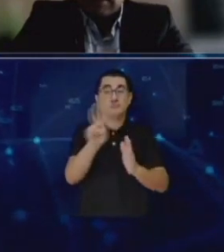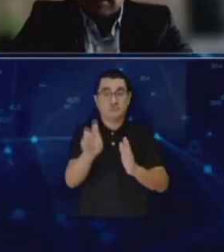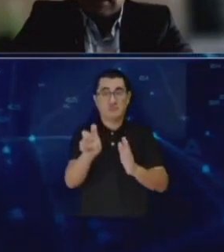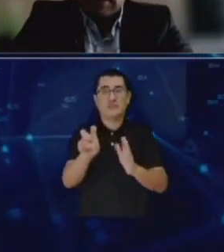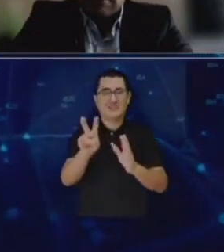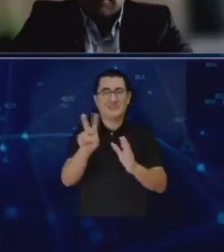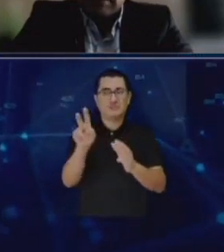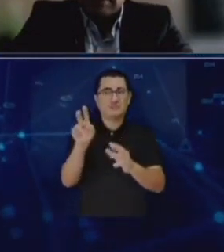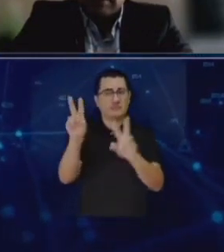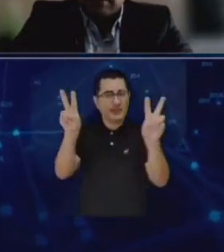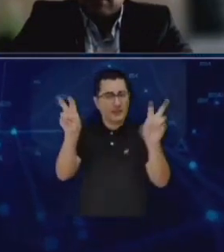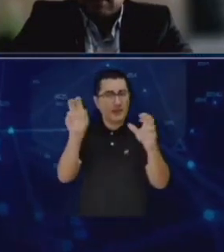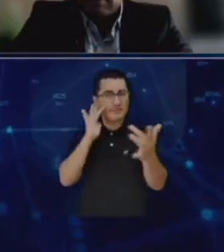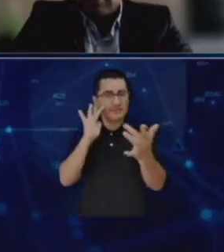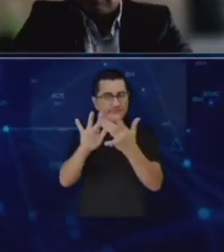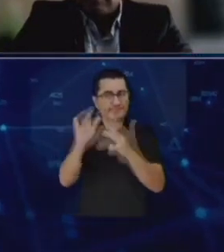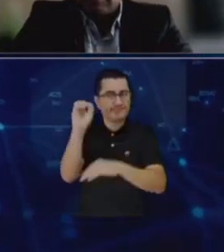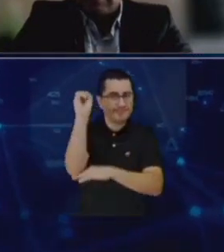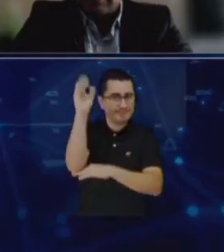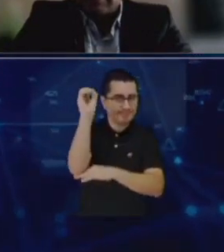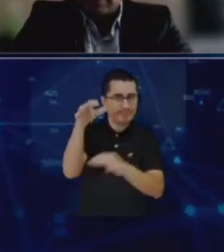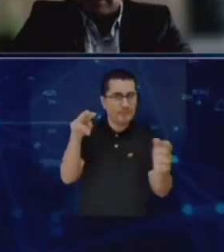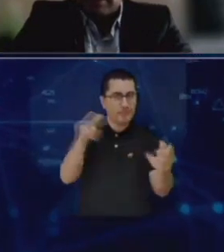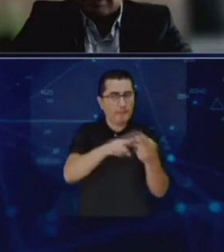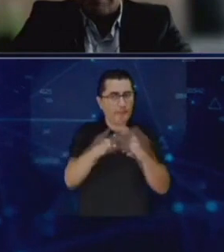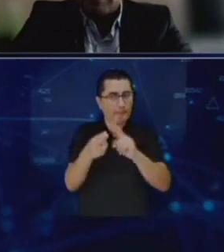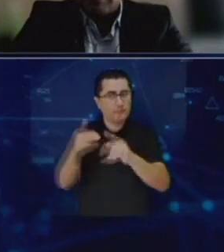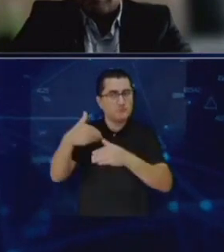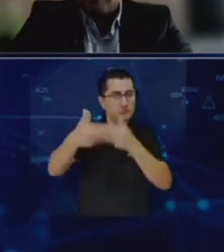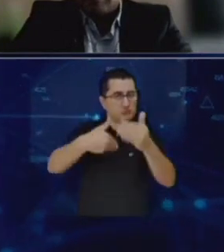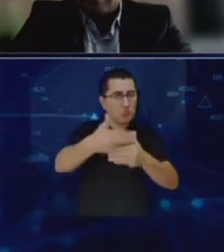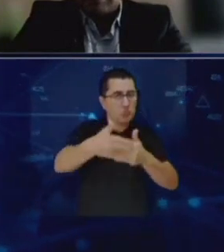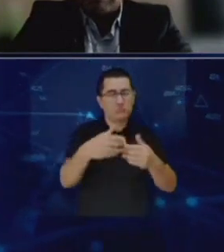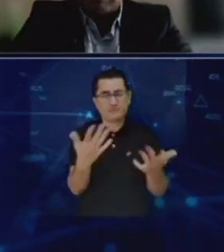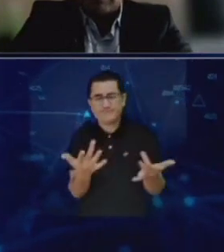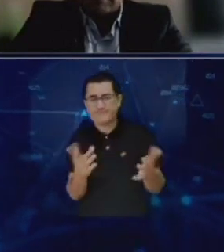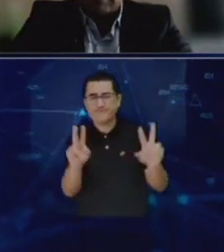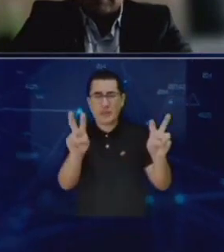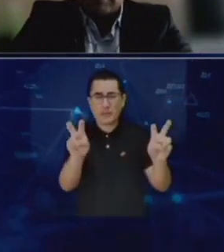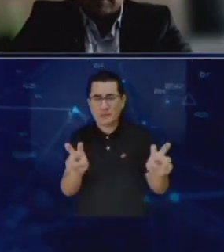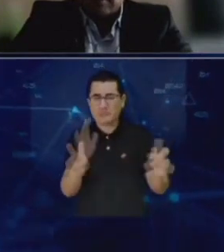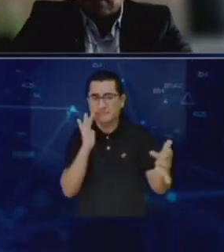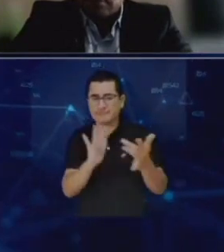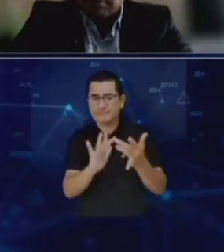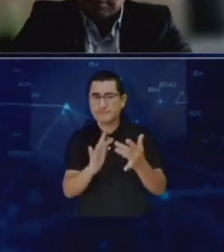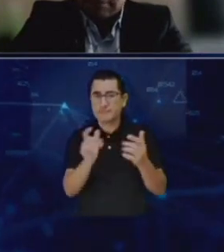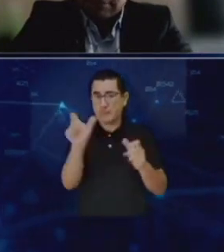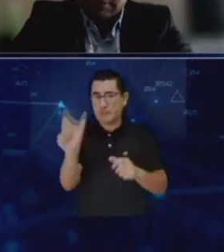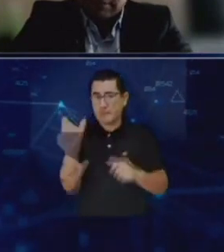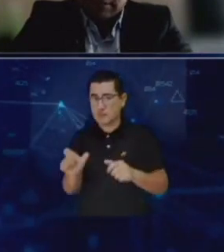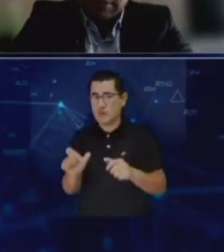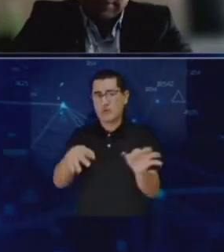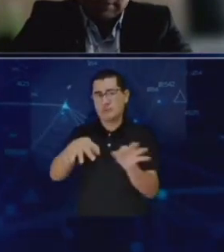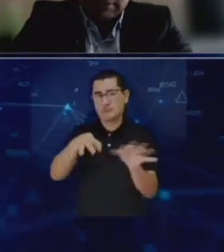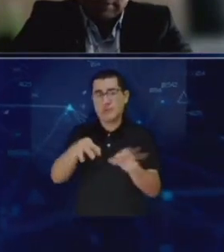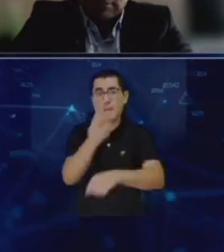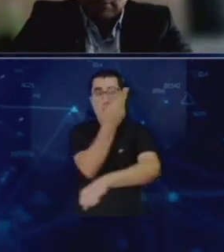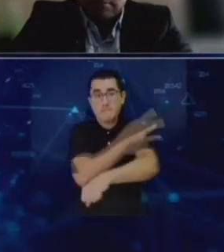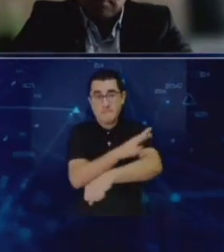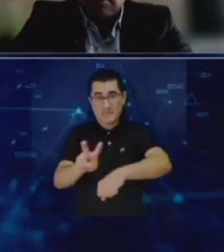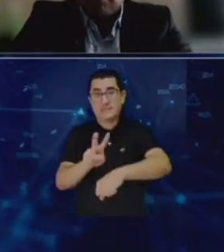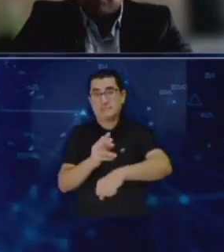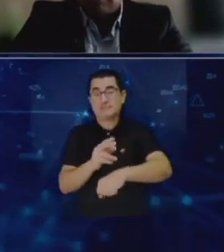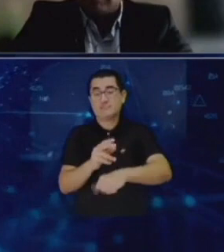un tema importante en el cual siempre se espera que la persona que está fungiendo como vicepresidente encabece